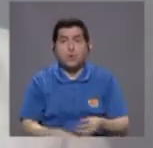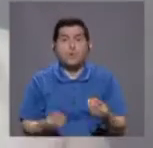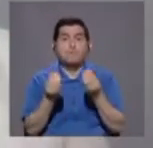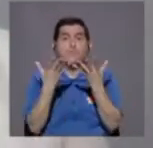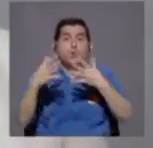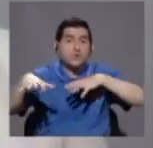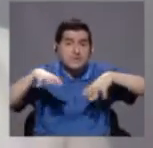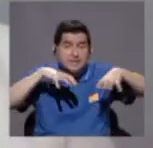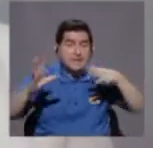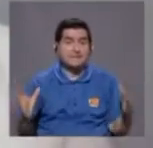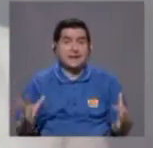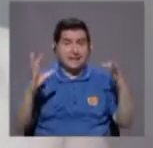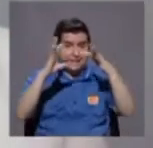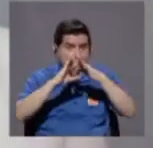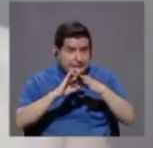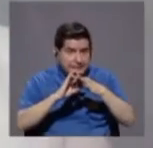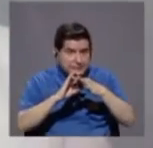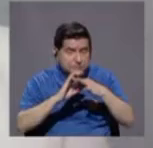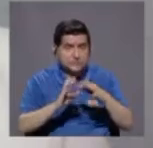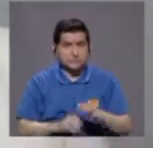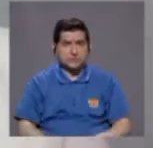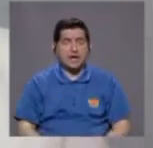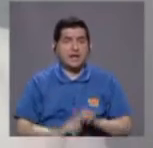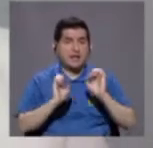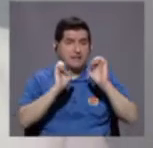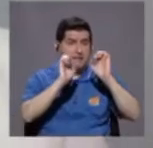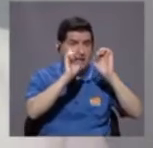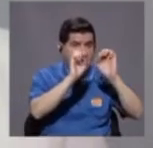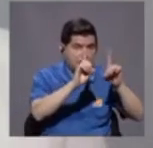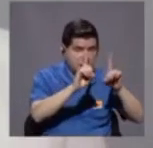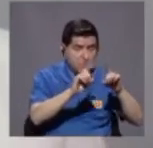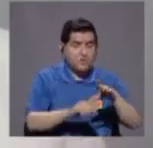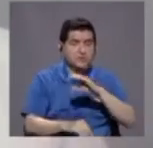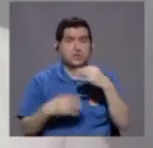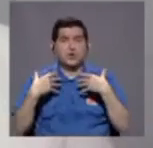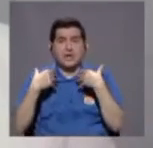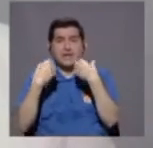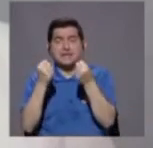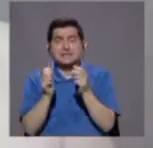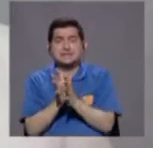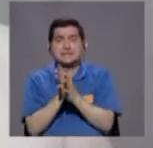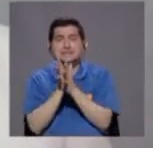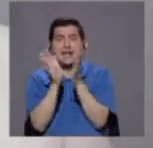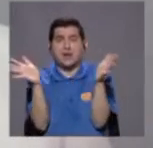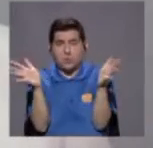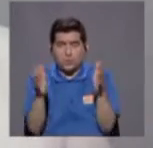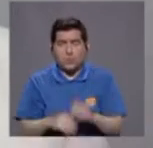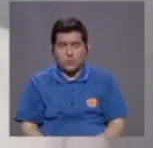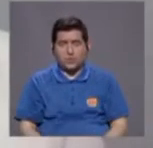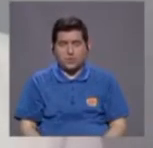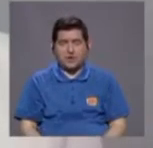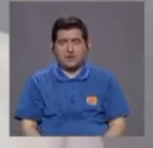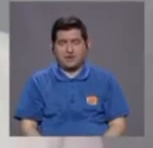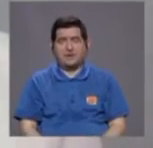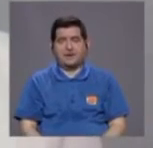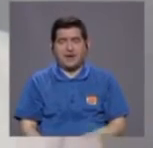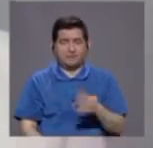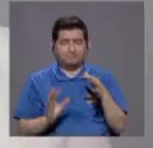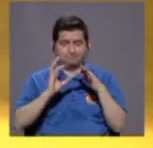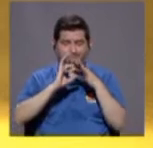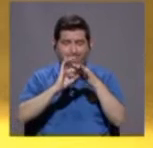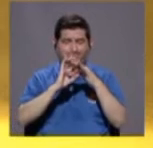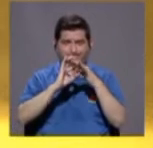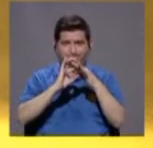actividades relacionadas con la educación, perdón, con la salud pública, se realizaban a través del sistema